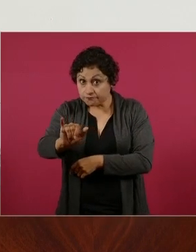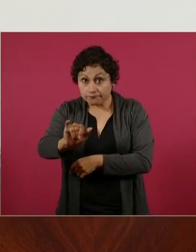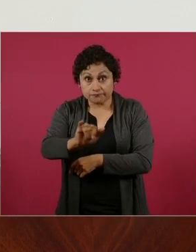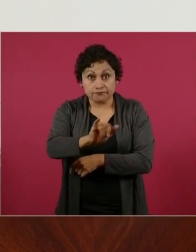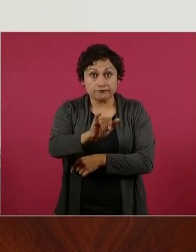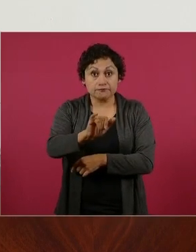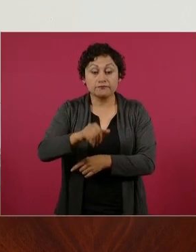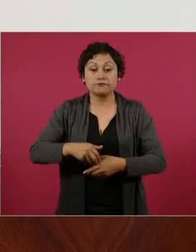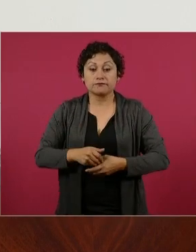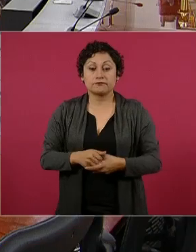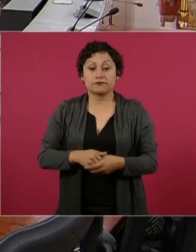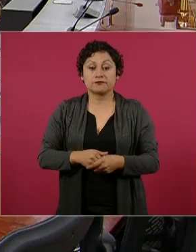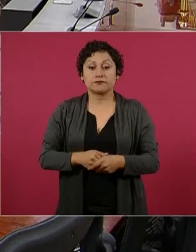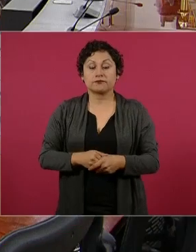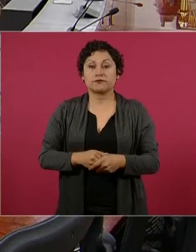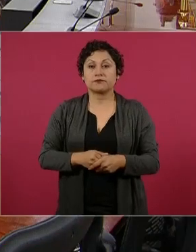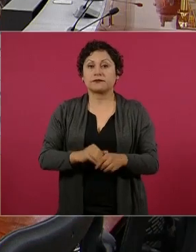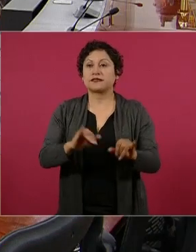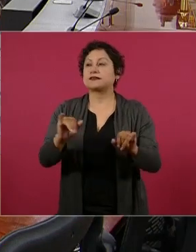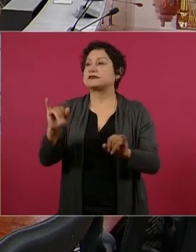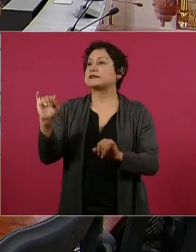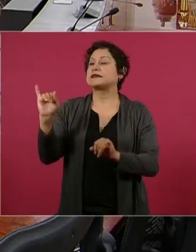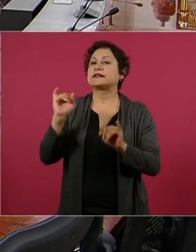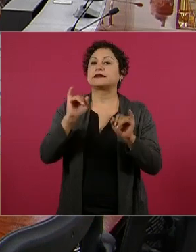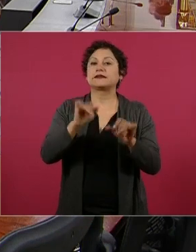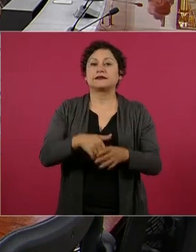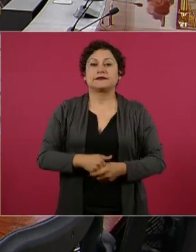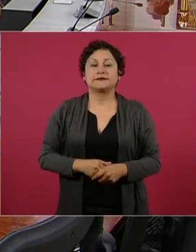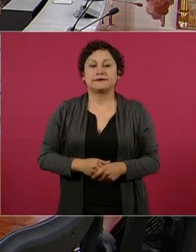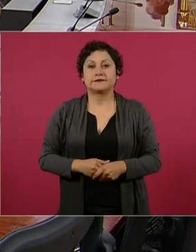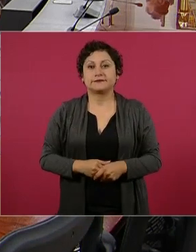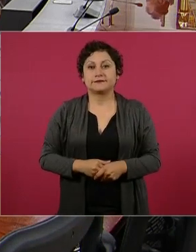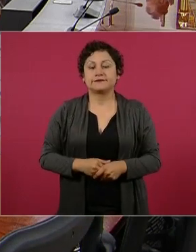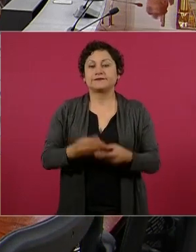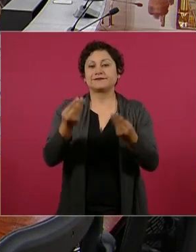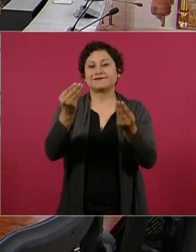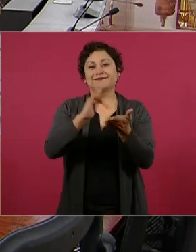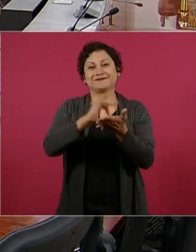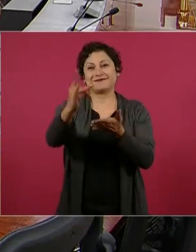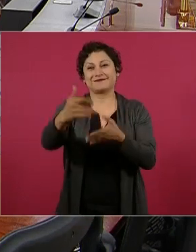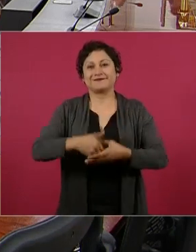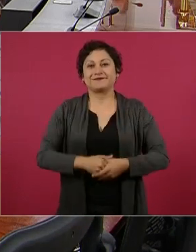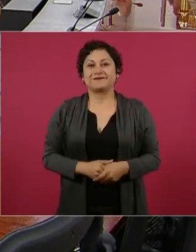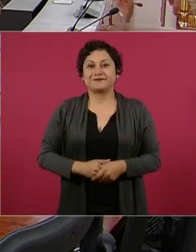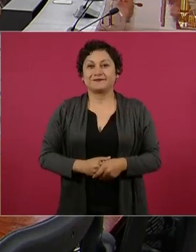Sí. Bueno, muchas gracias.